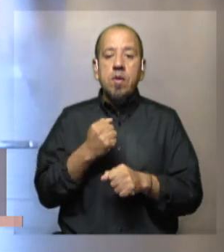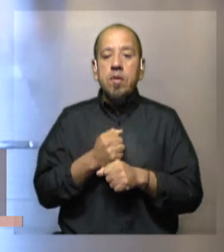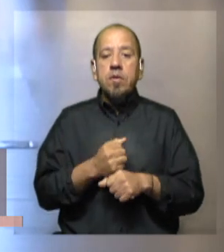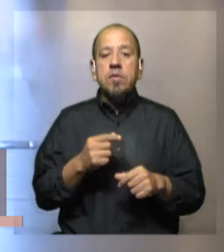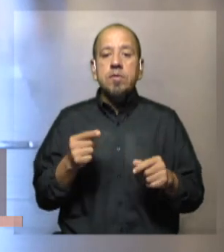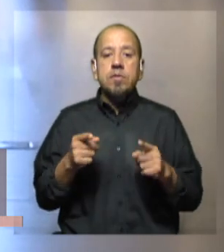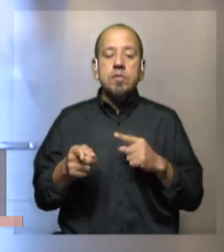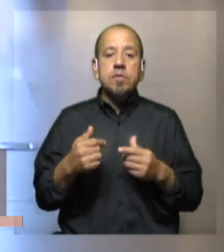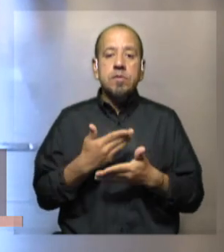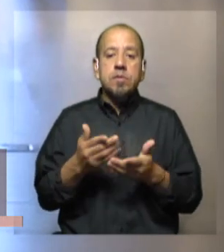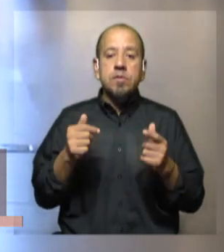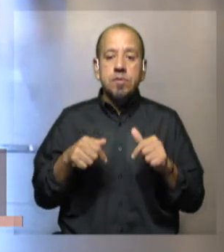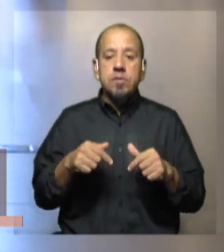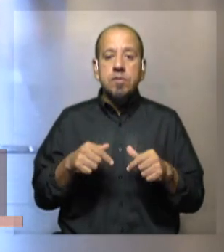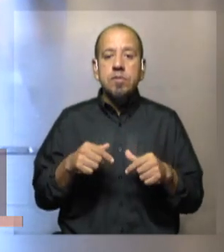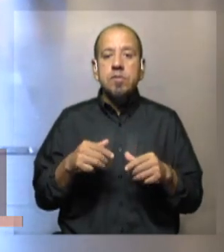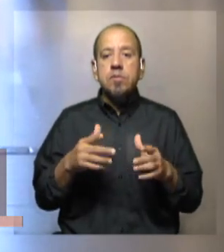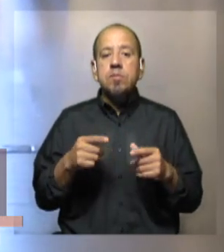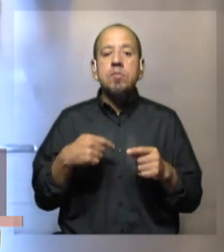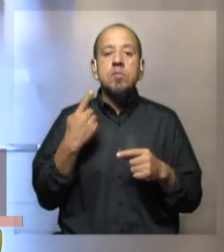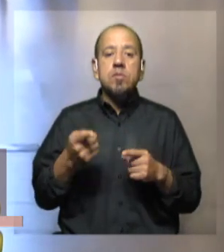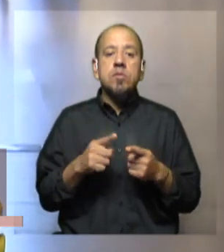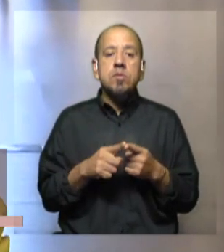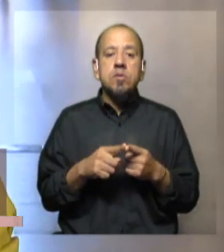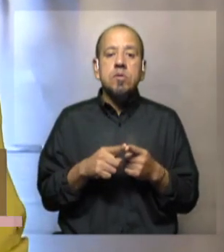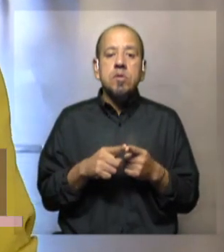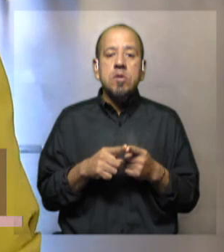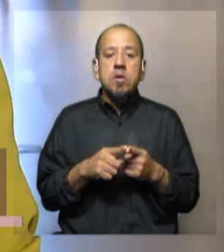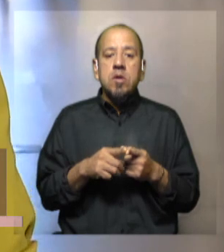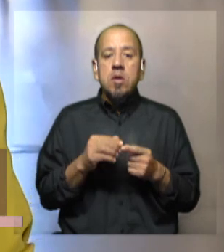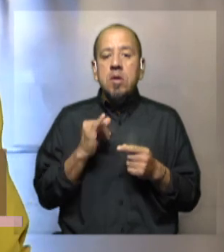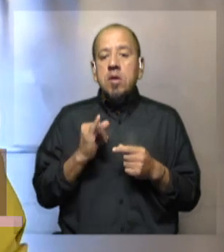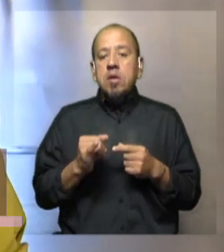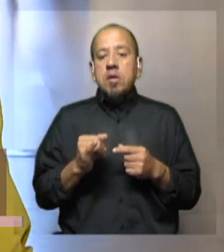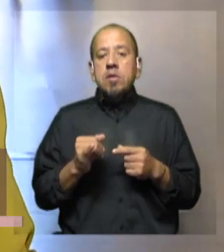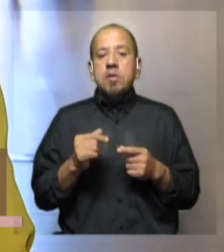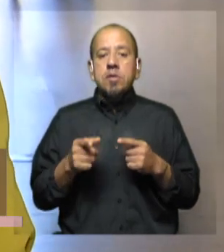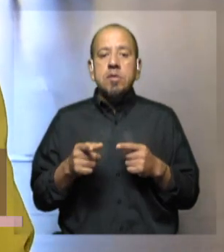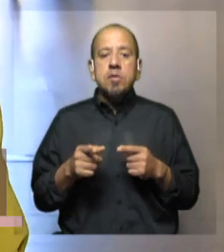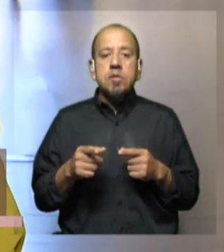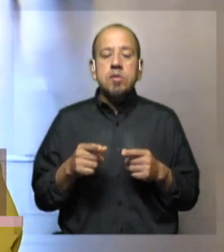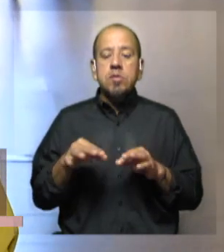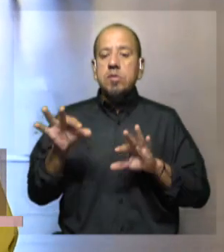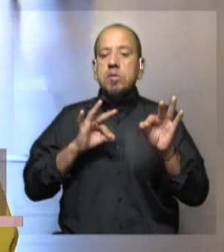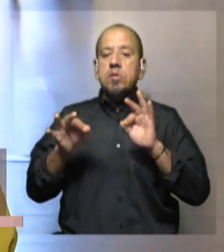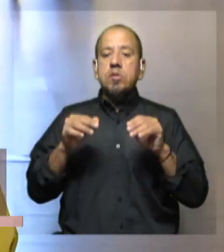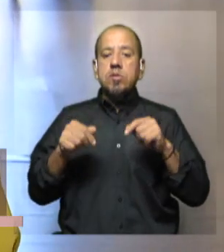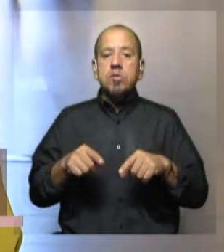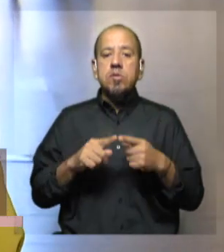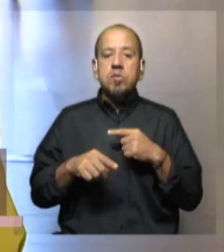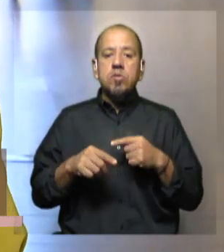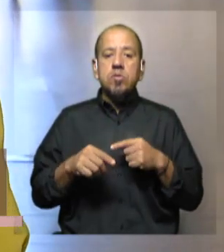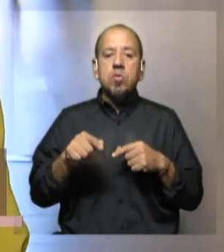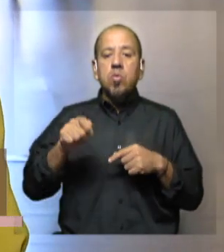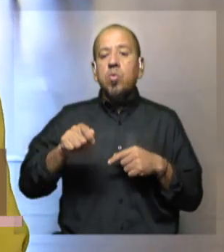siendo exhibidas aquí en este lugar por los próximos días. Exactamente, es una exposición de una selección que hizo nuestro jurado, que fue un